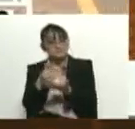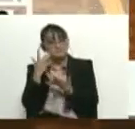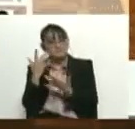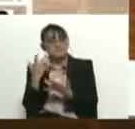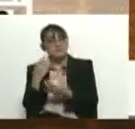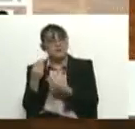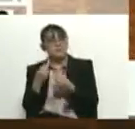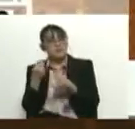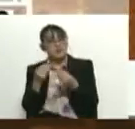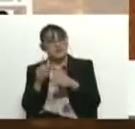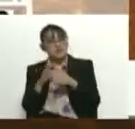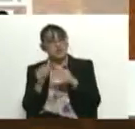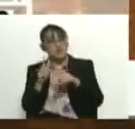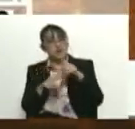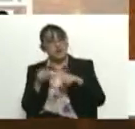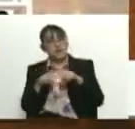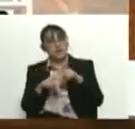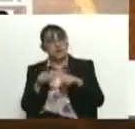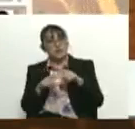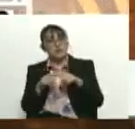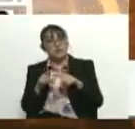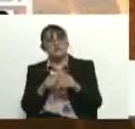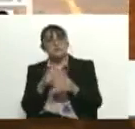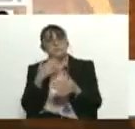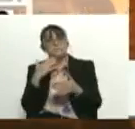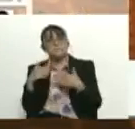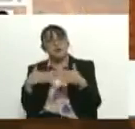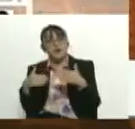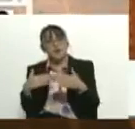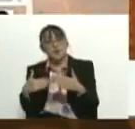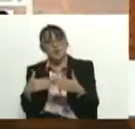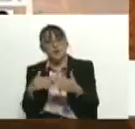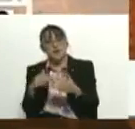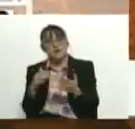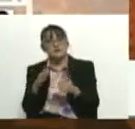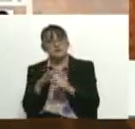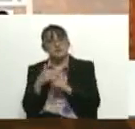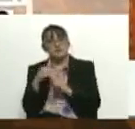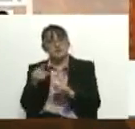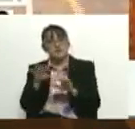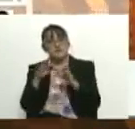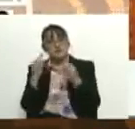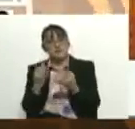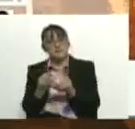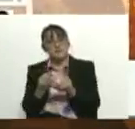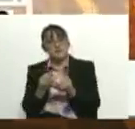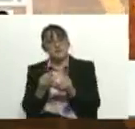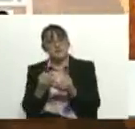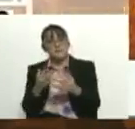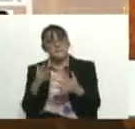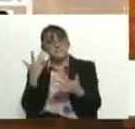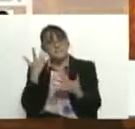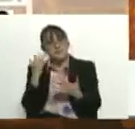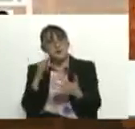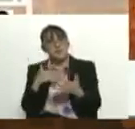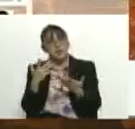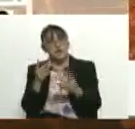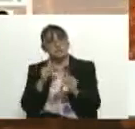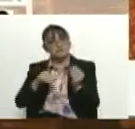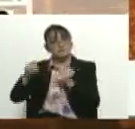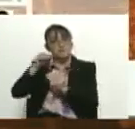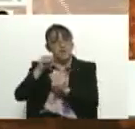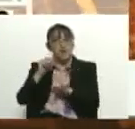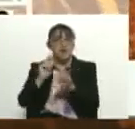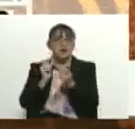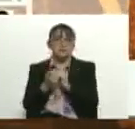a hacer todo lo que tiene nuestro alcance para mejorar la situación de esa familia para poder reubicarlo